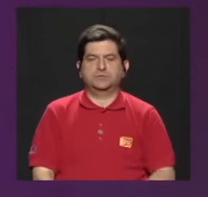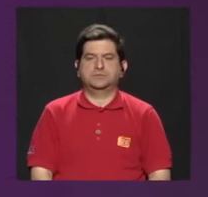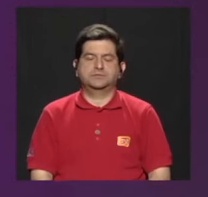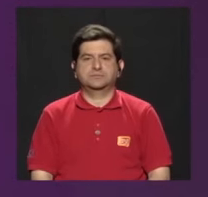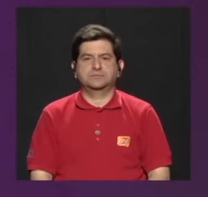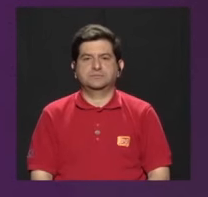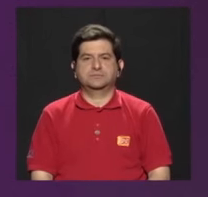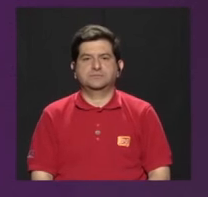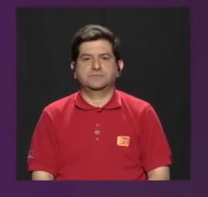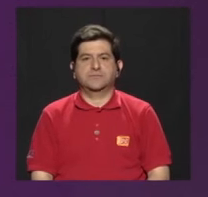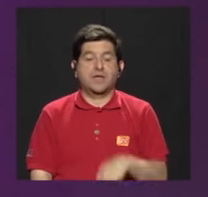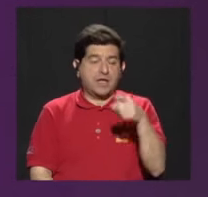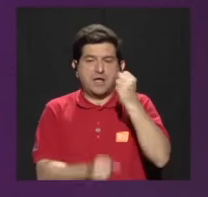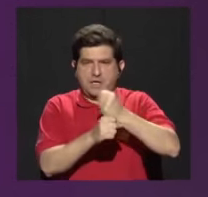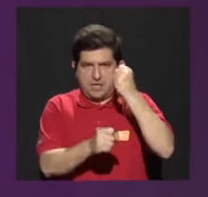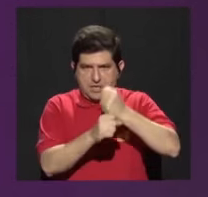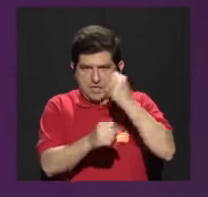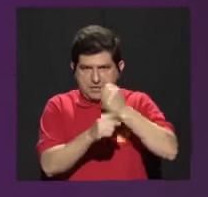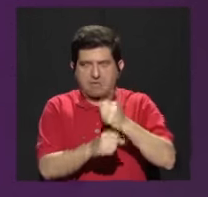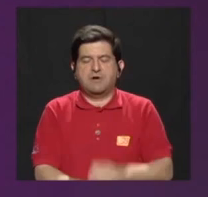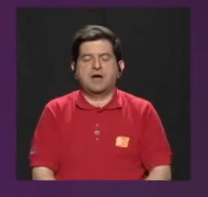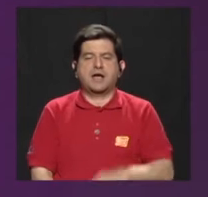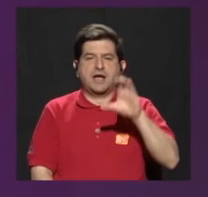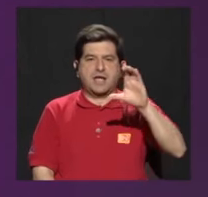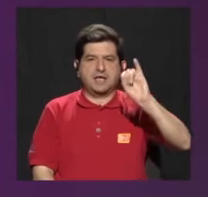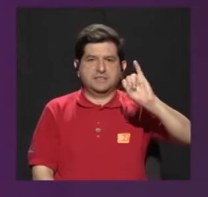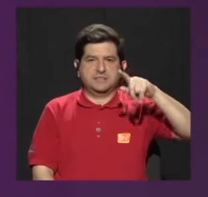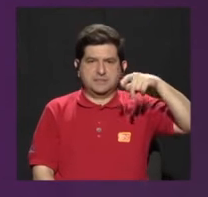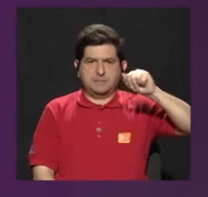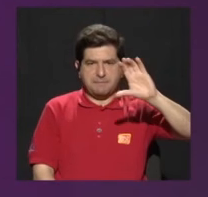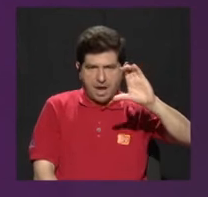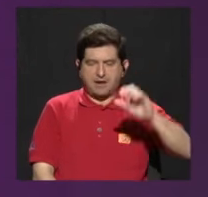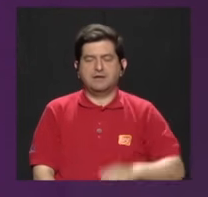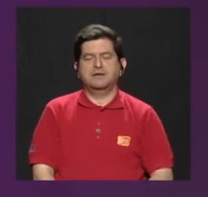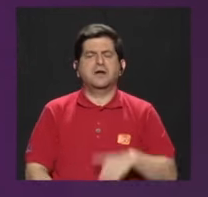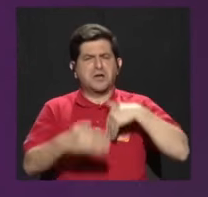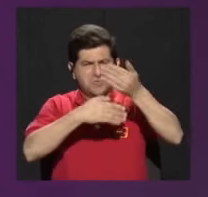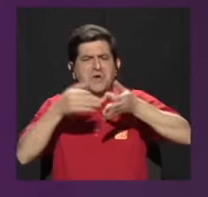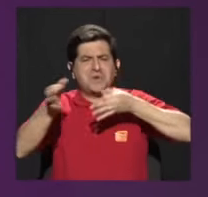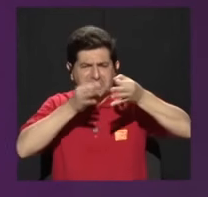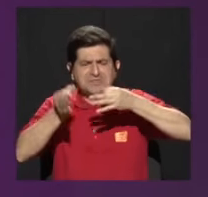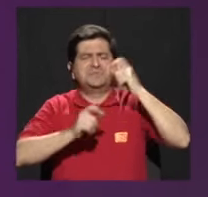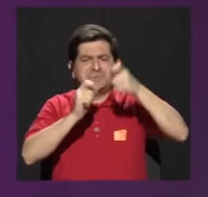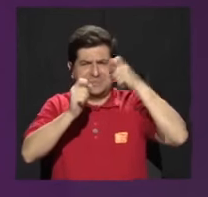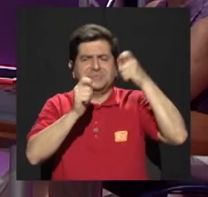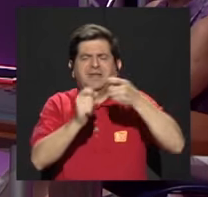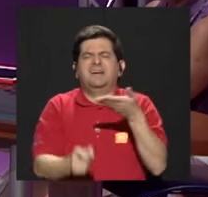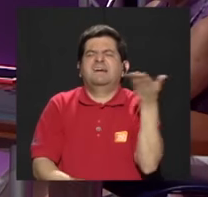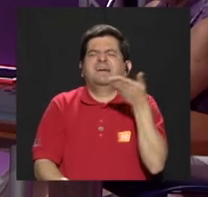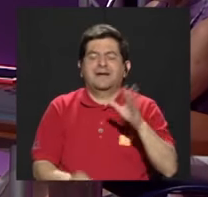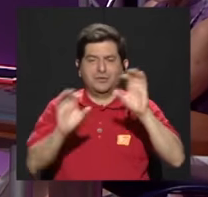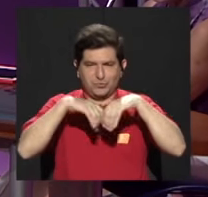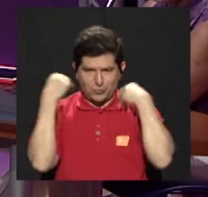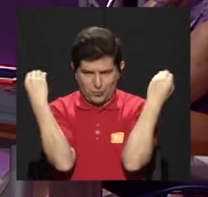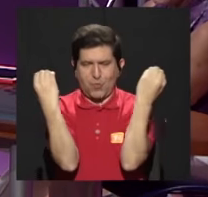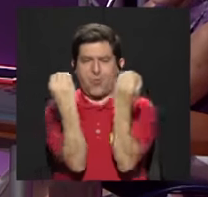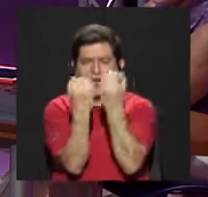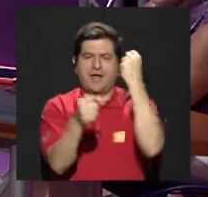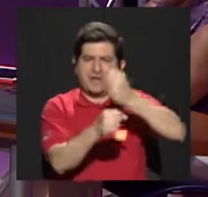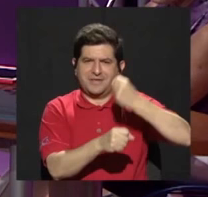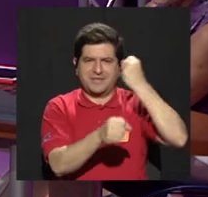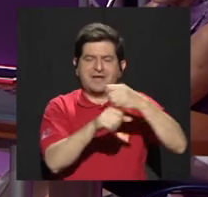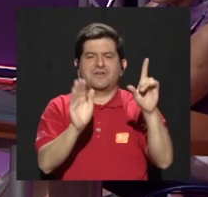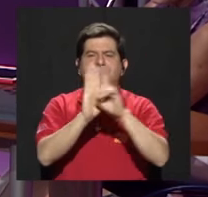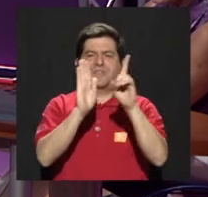es trabajadora en CIPAC. Ahora tal vez nos explicas qué es exactamente CIPAC, que es una organización que trabaja